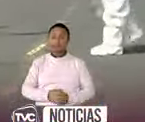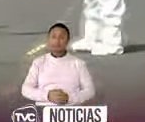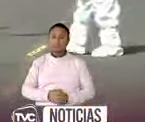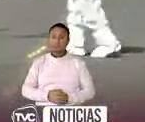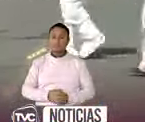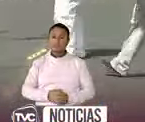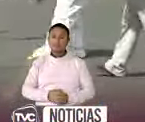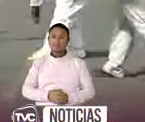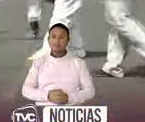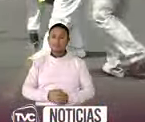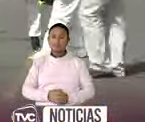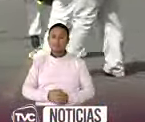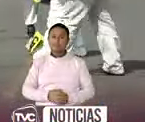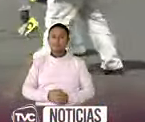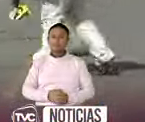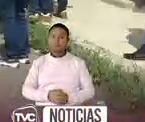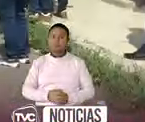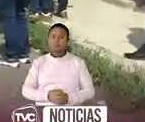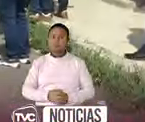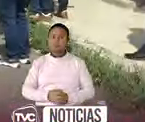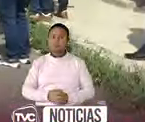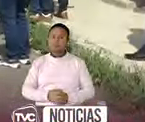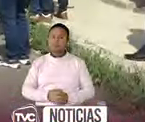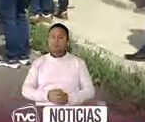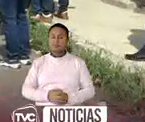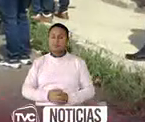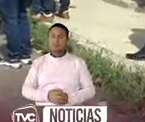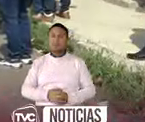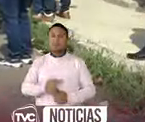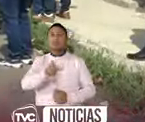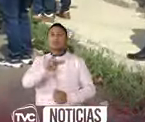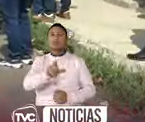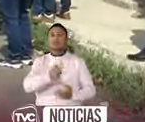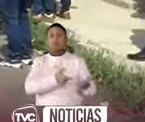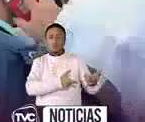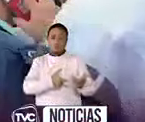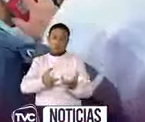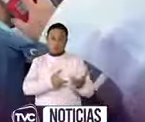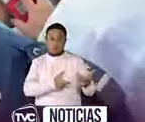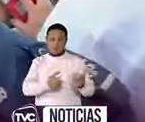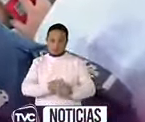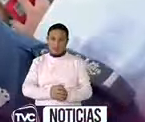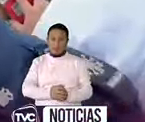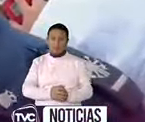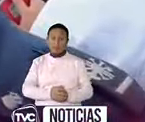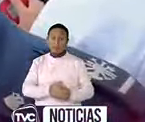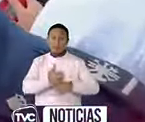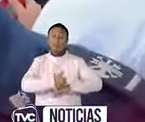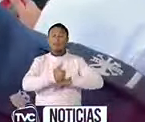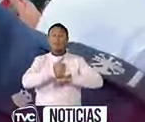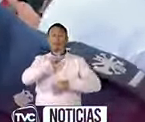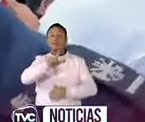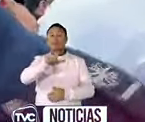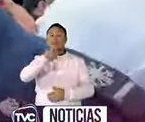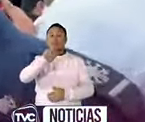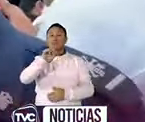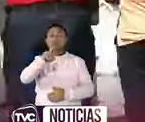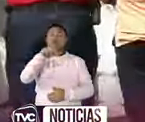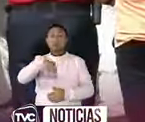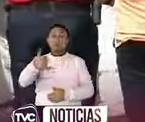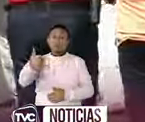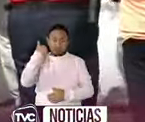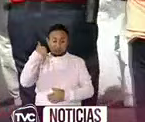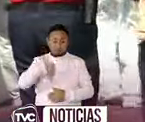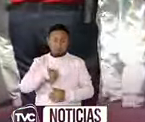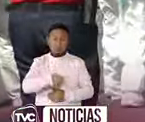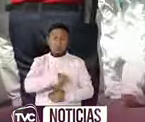Un ataque al estilo sicariato cobró la vida de un bombero en Manta, provincia de Manabí. El subteniente Víctor Luna recibió una llamada y esperaba frente a la casa